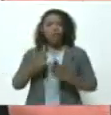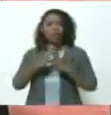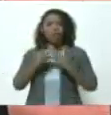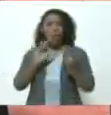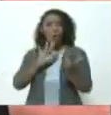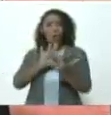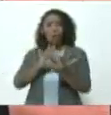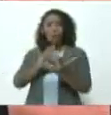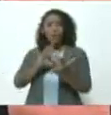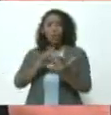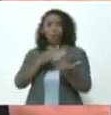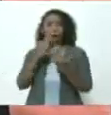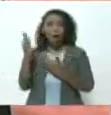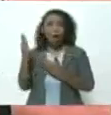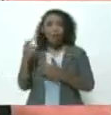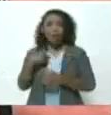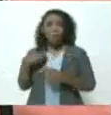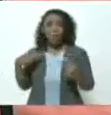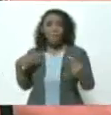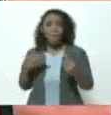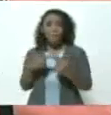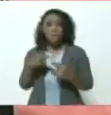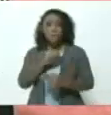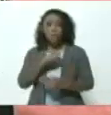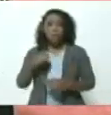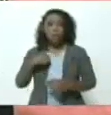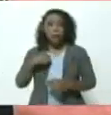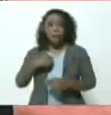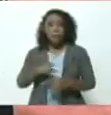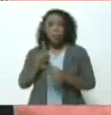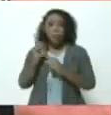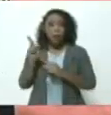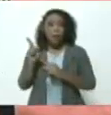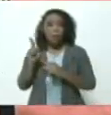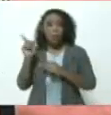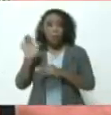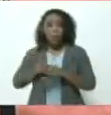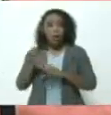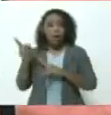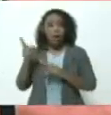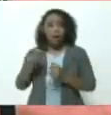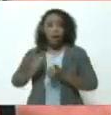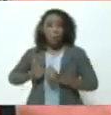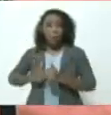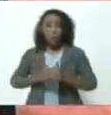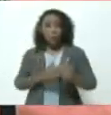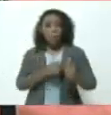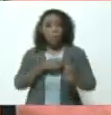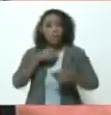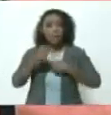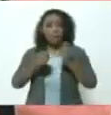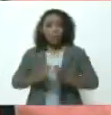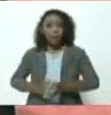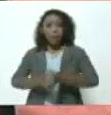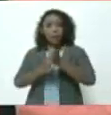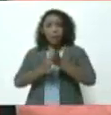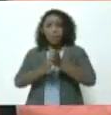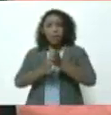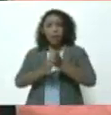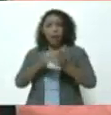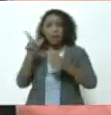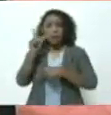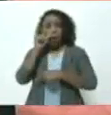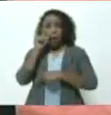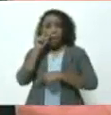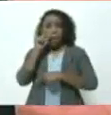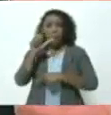él. Yo encontré mi personaje, la energía de mi personaje por él, porque él me guió y me llevó al liderazgo, que fue este hombre,